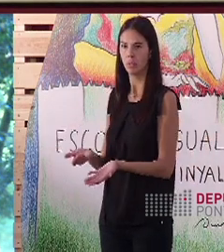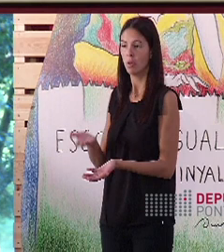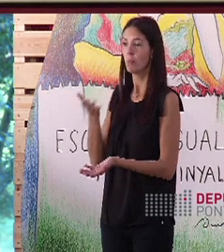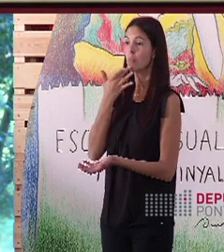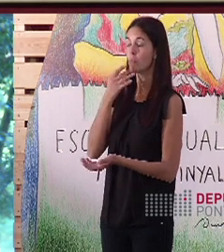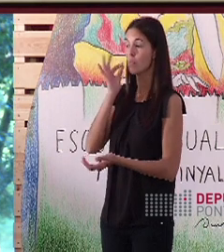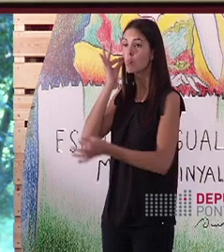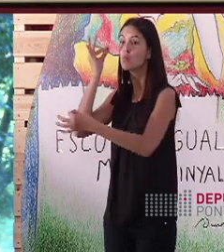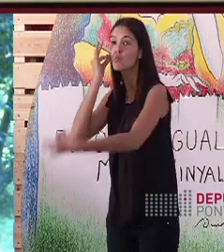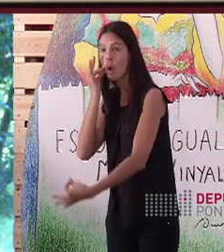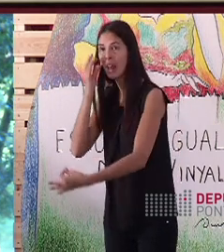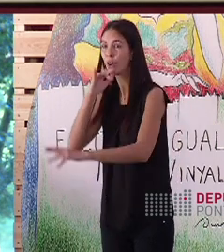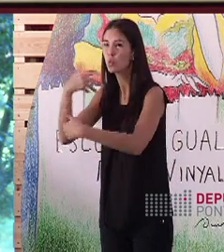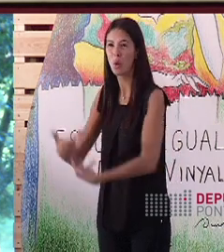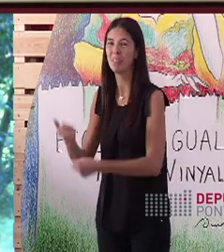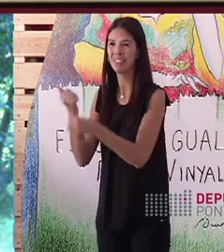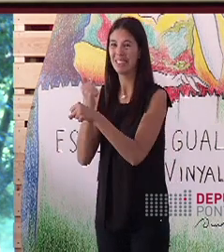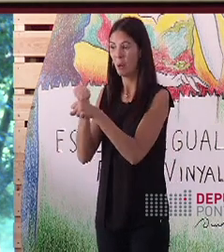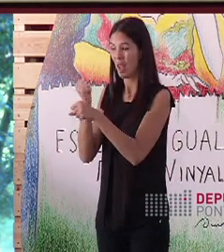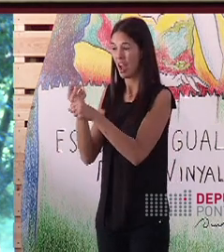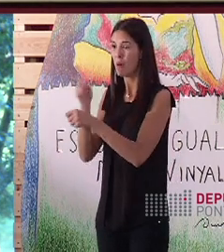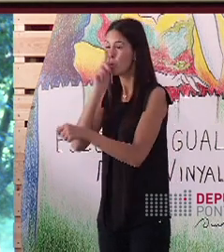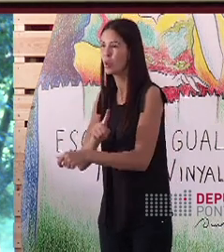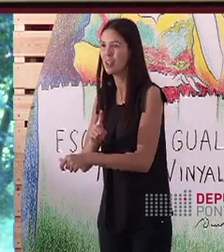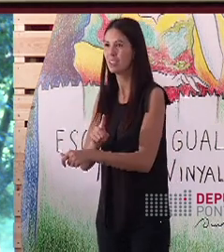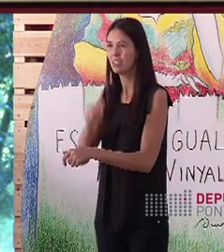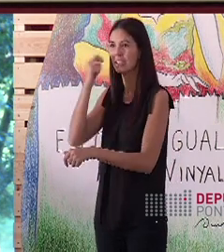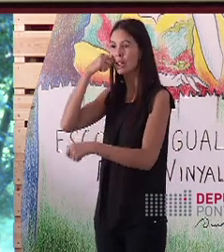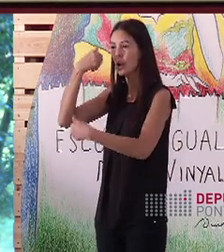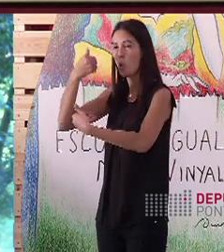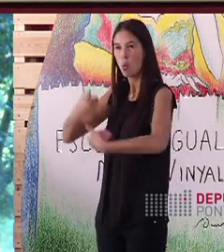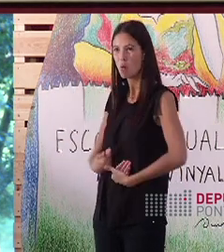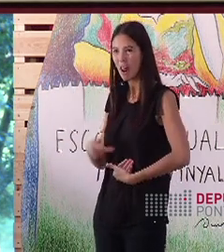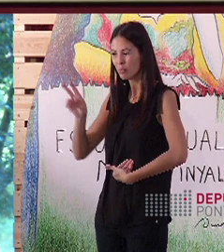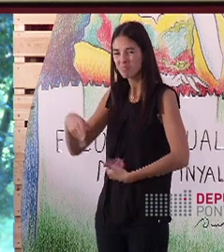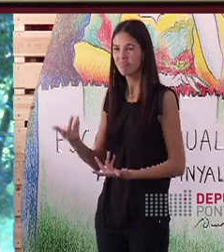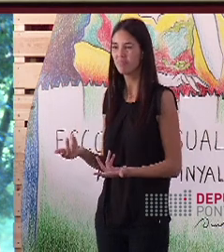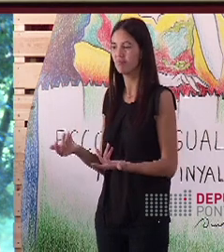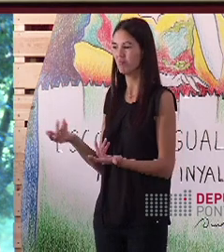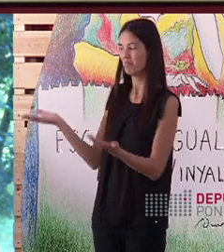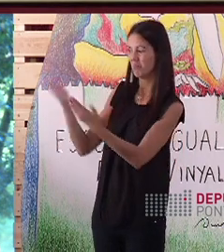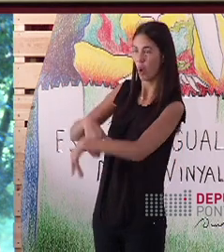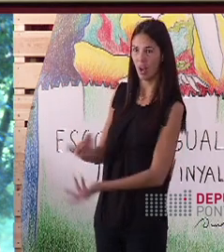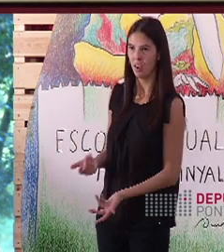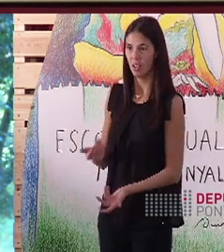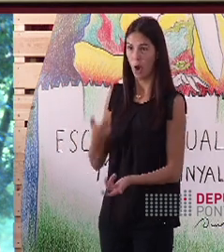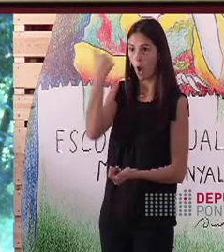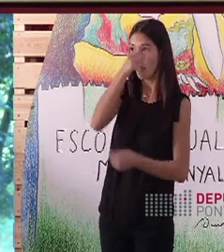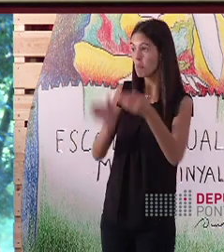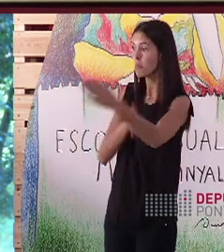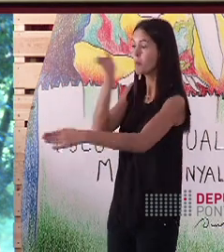que están en prostitución no existen como seres humanos para los varones que acuden a la